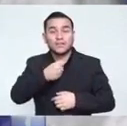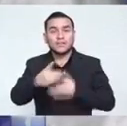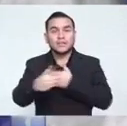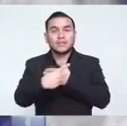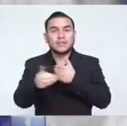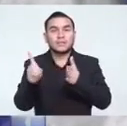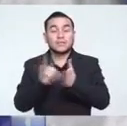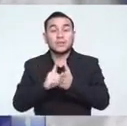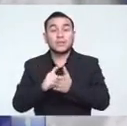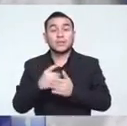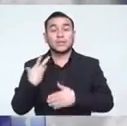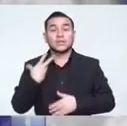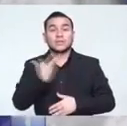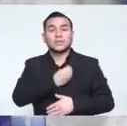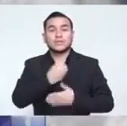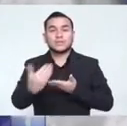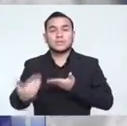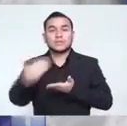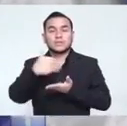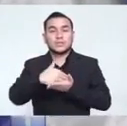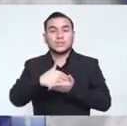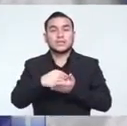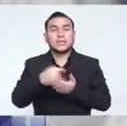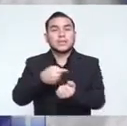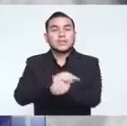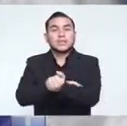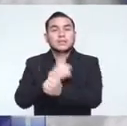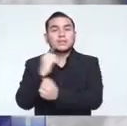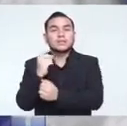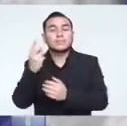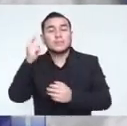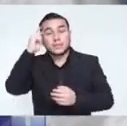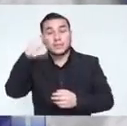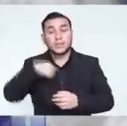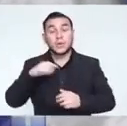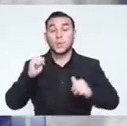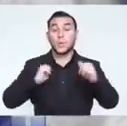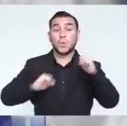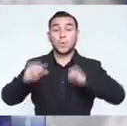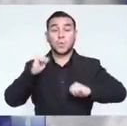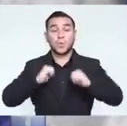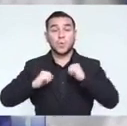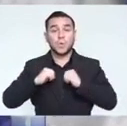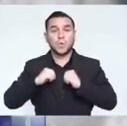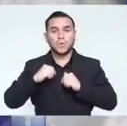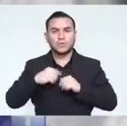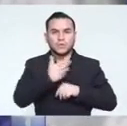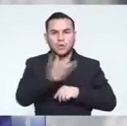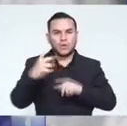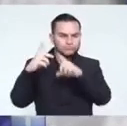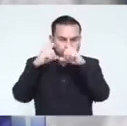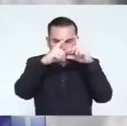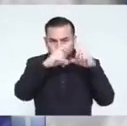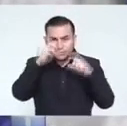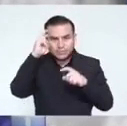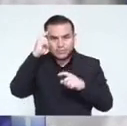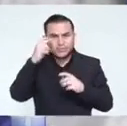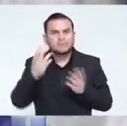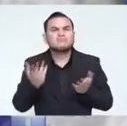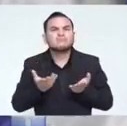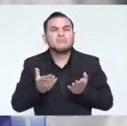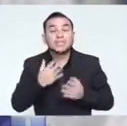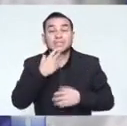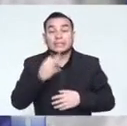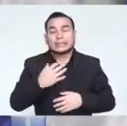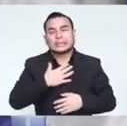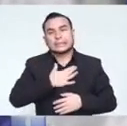de que nosotros veníamos aquí porque aquí nosotros montábamos un show con la prensa. O sea que ellos,